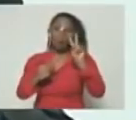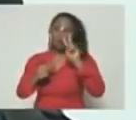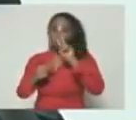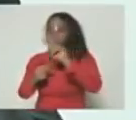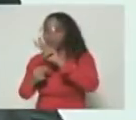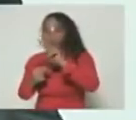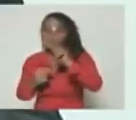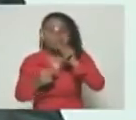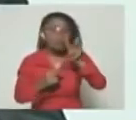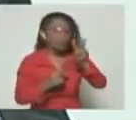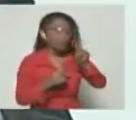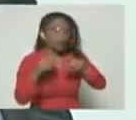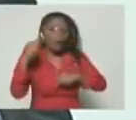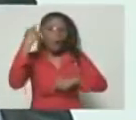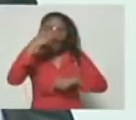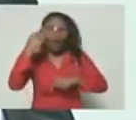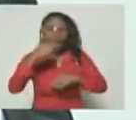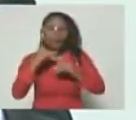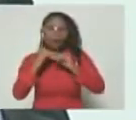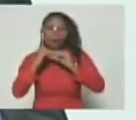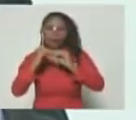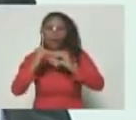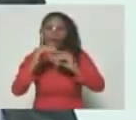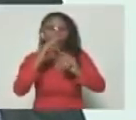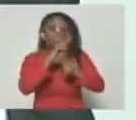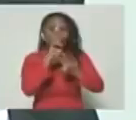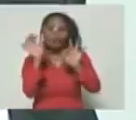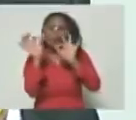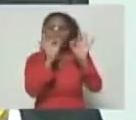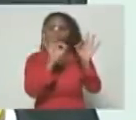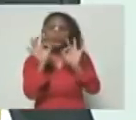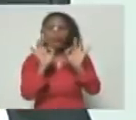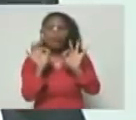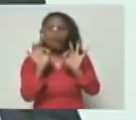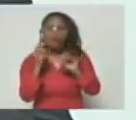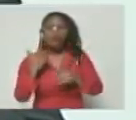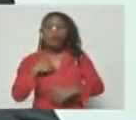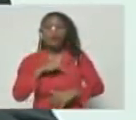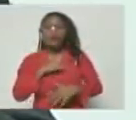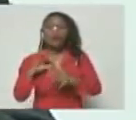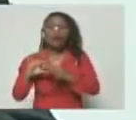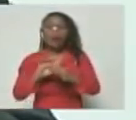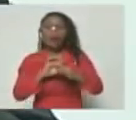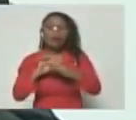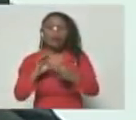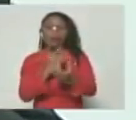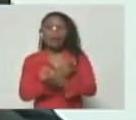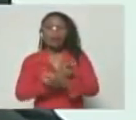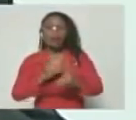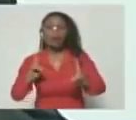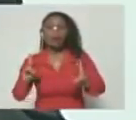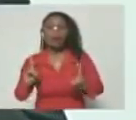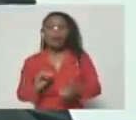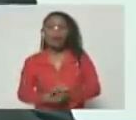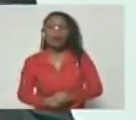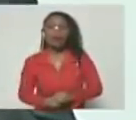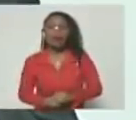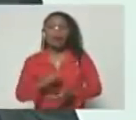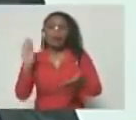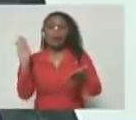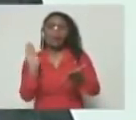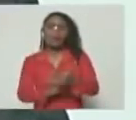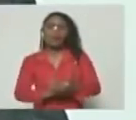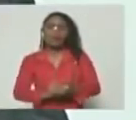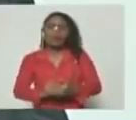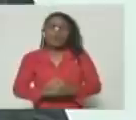ojo llanero, aquí hay factores. A nosotros, la Alianza Democrática, se nos puso a